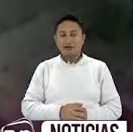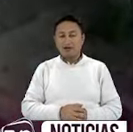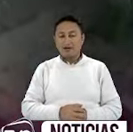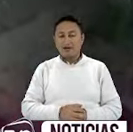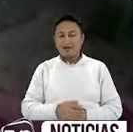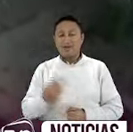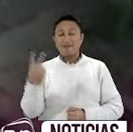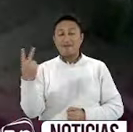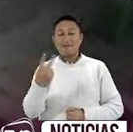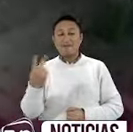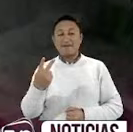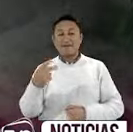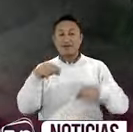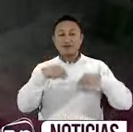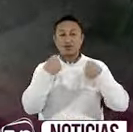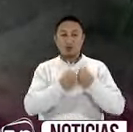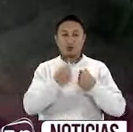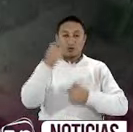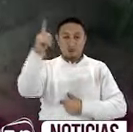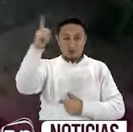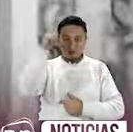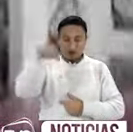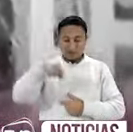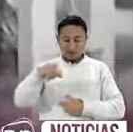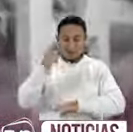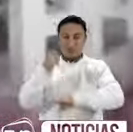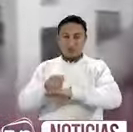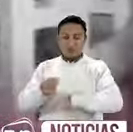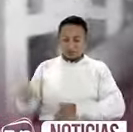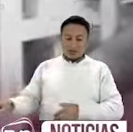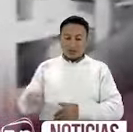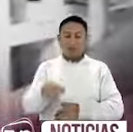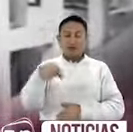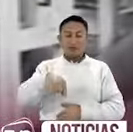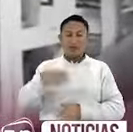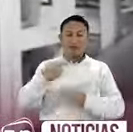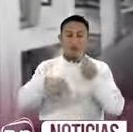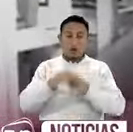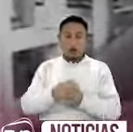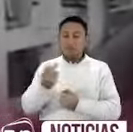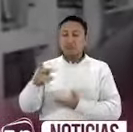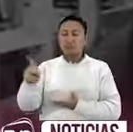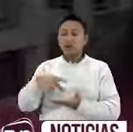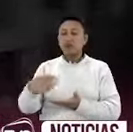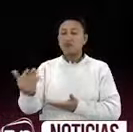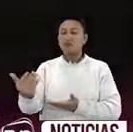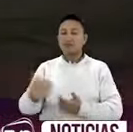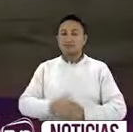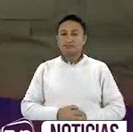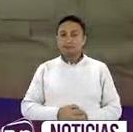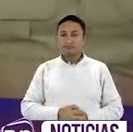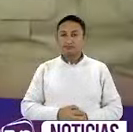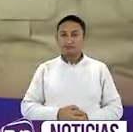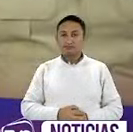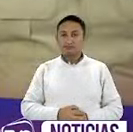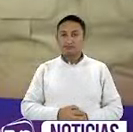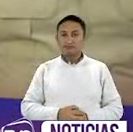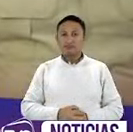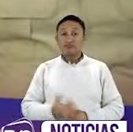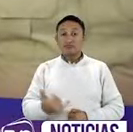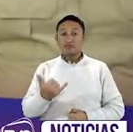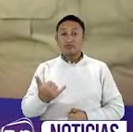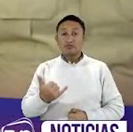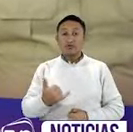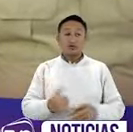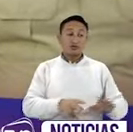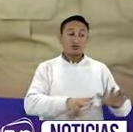directrices de los principales cabecillas de la organización se encargaba de las extorsiones a comerciantes de la zona. Solo lo que dura el estado de excepción desde